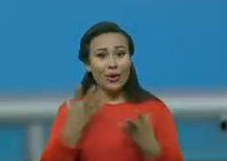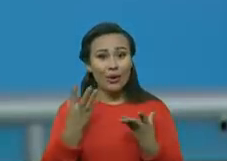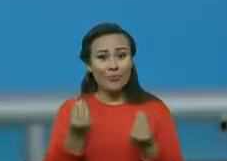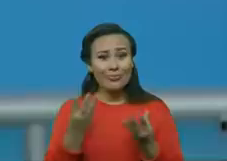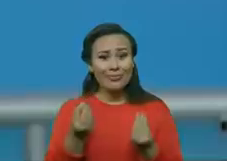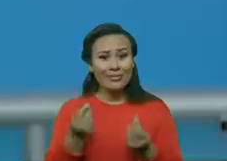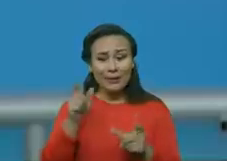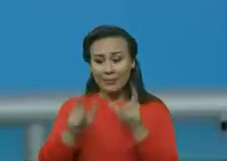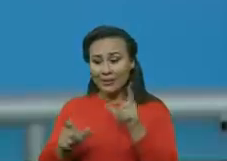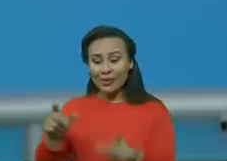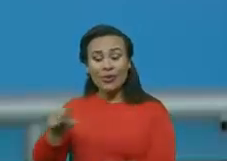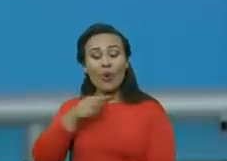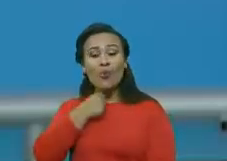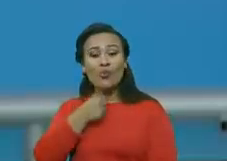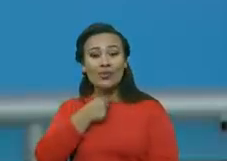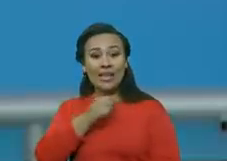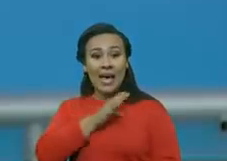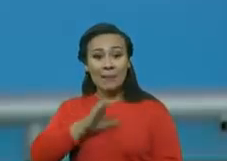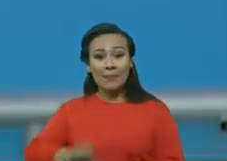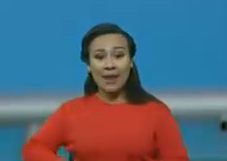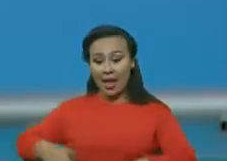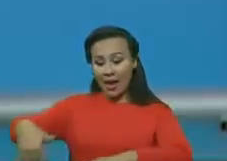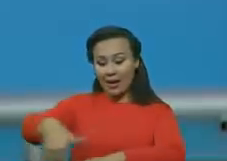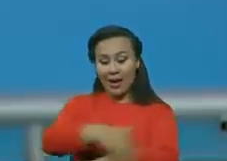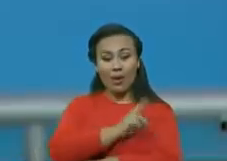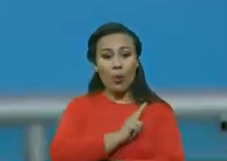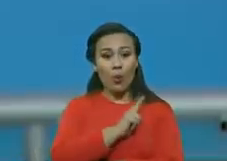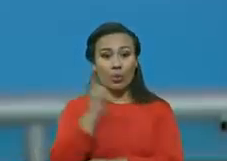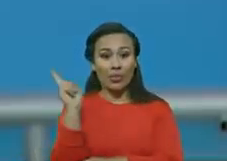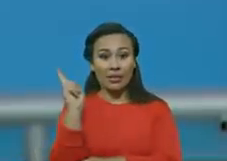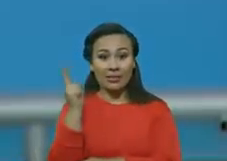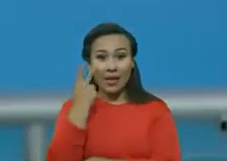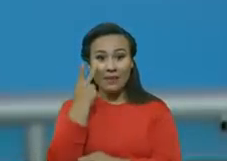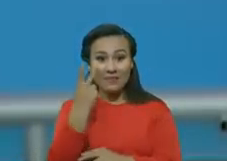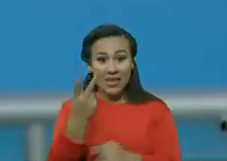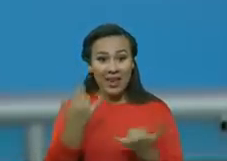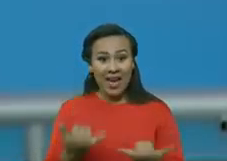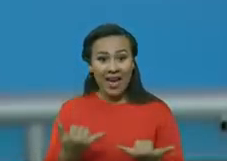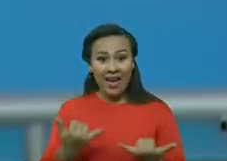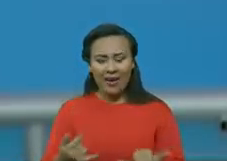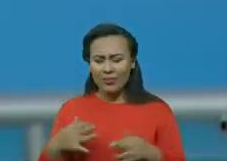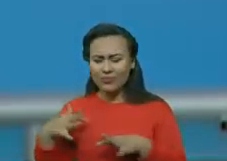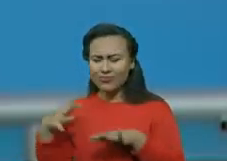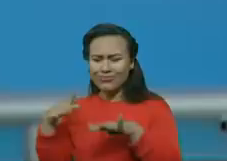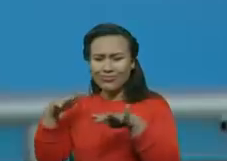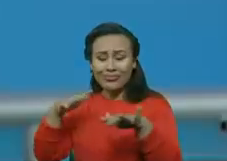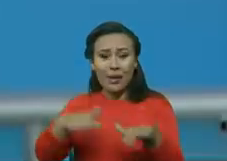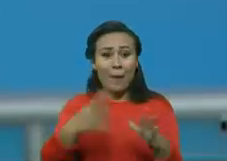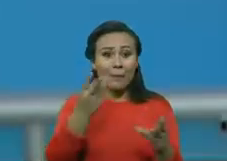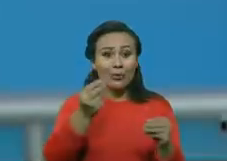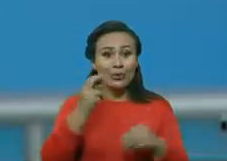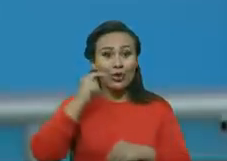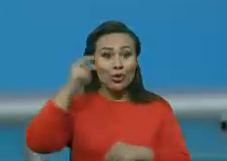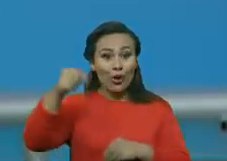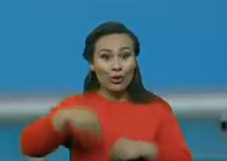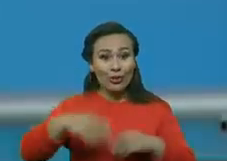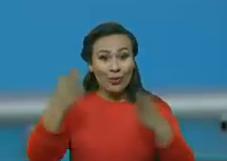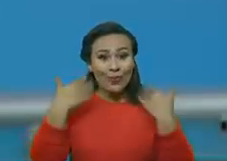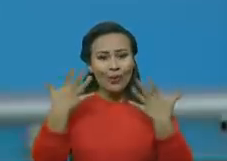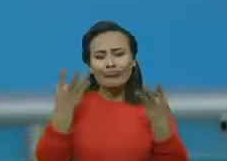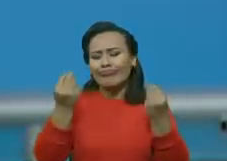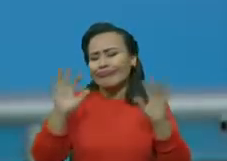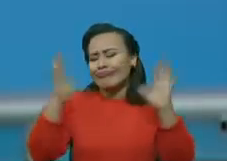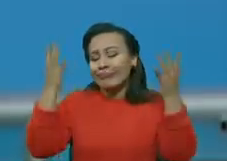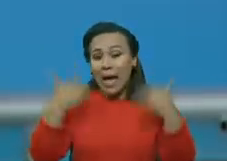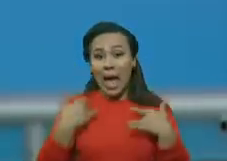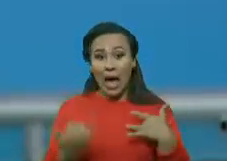miles de hinchas melexistas celebran en la avenida Víctor Emilio Estrada en la Ciudadela Urdesa, al norte de Guayaquil. Para saber más,